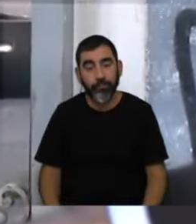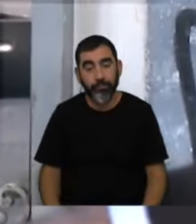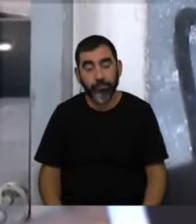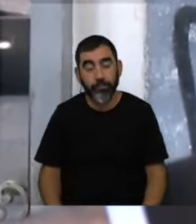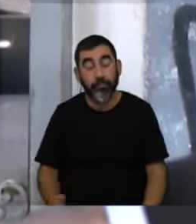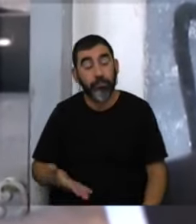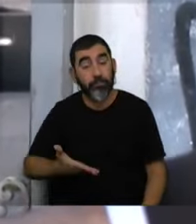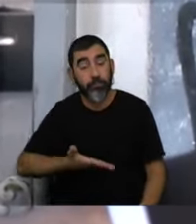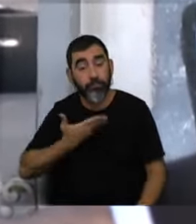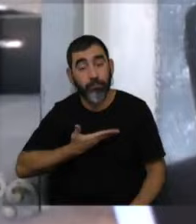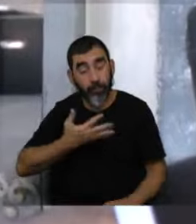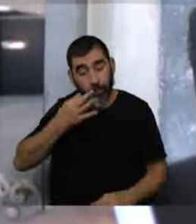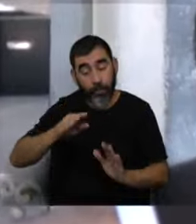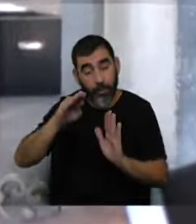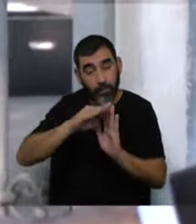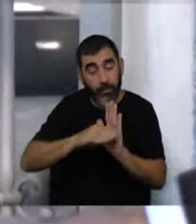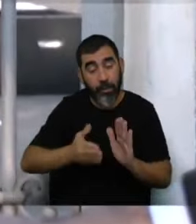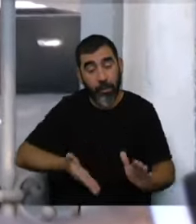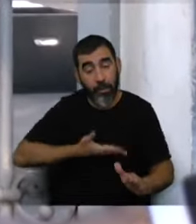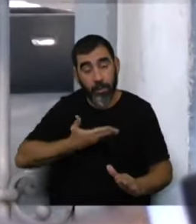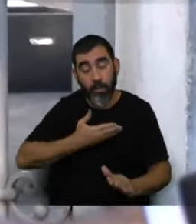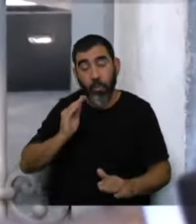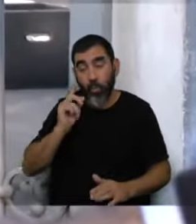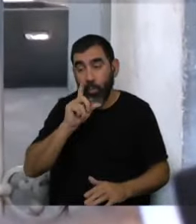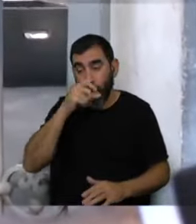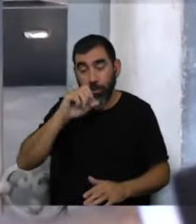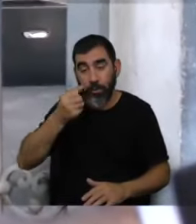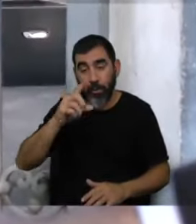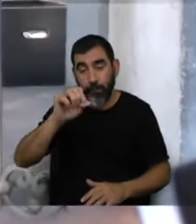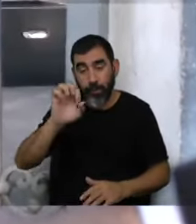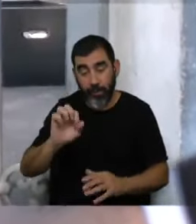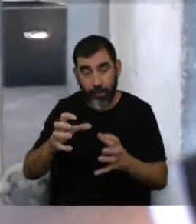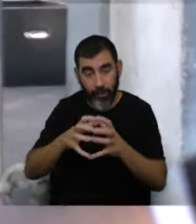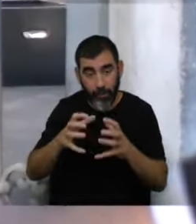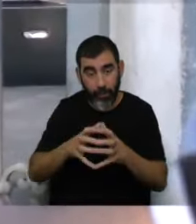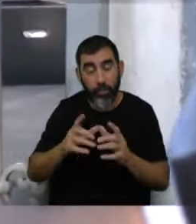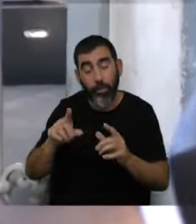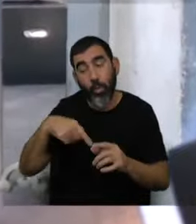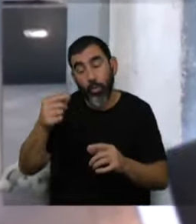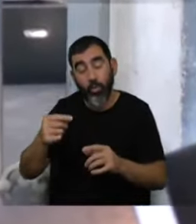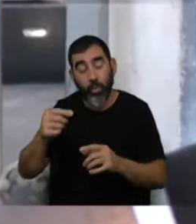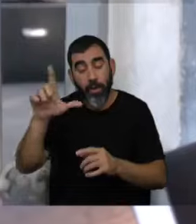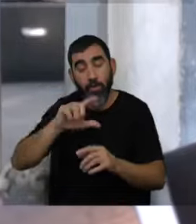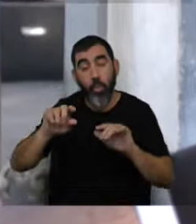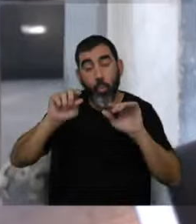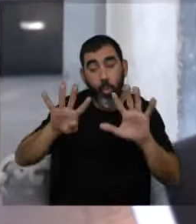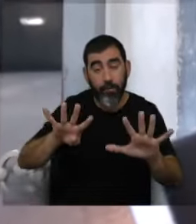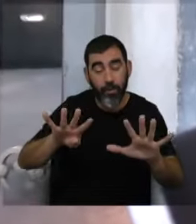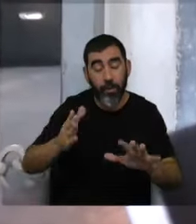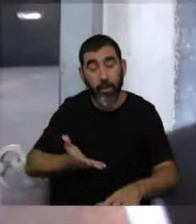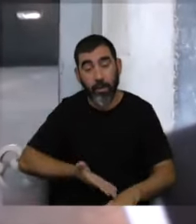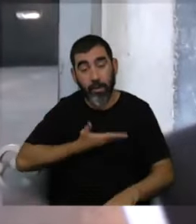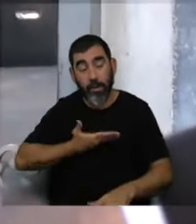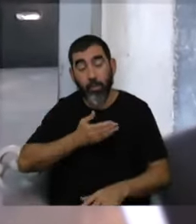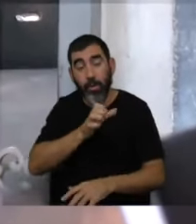lo que reclamamos la plataforma tanto de ades Montevideo núcleo de ades Montevideo como el núcleo de ates del Liceo 9 reclamamos